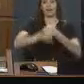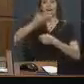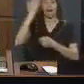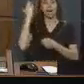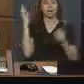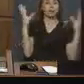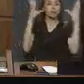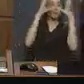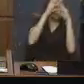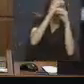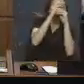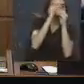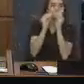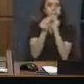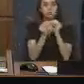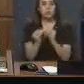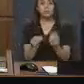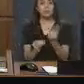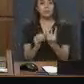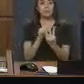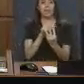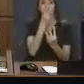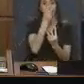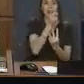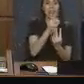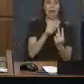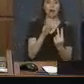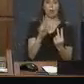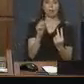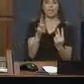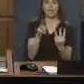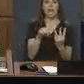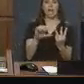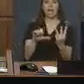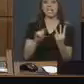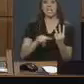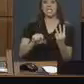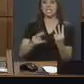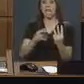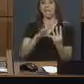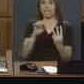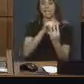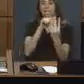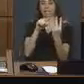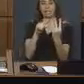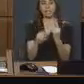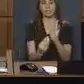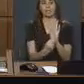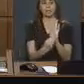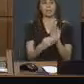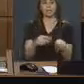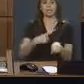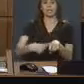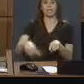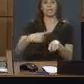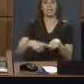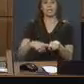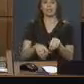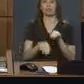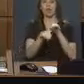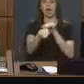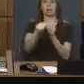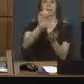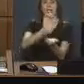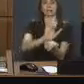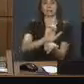y medianoche, el trío Lagos, Vitar e Izaguirre consagraron el crédito con aval del Estado